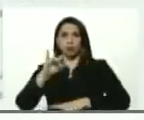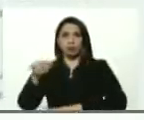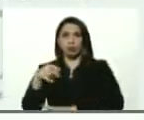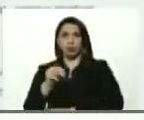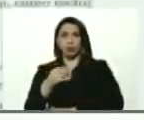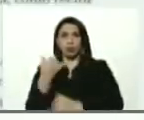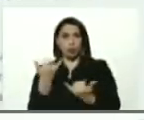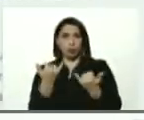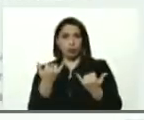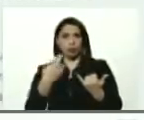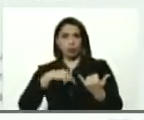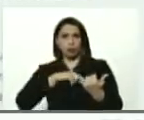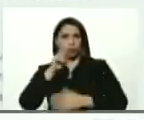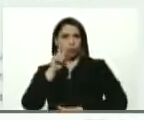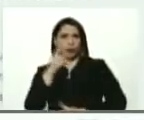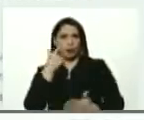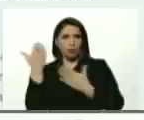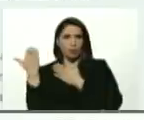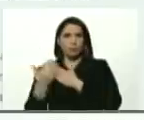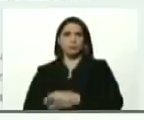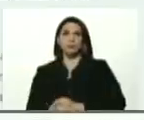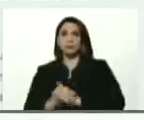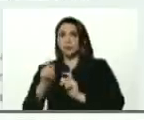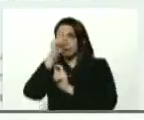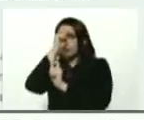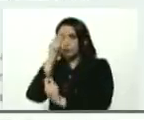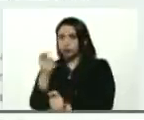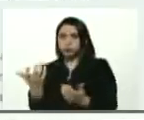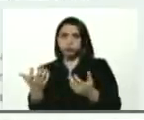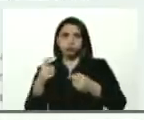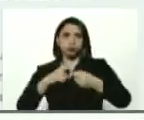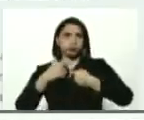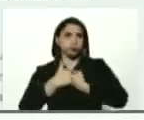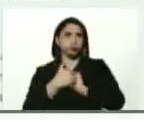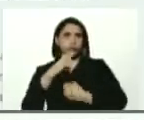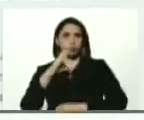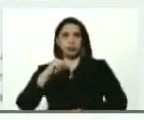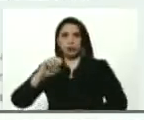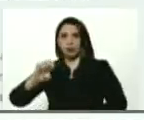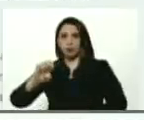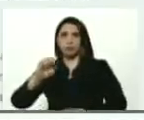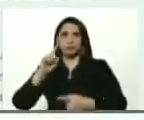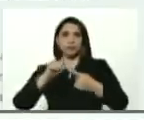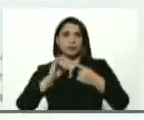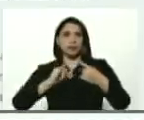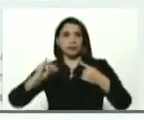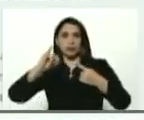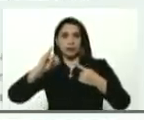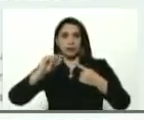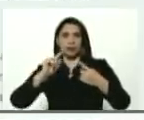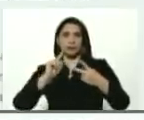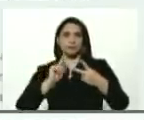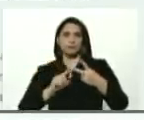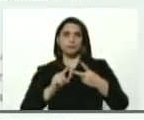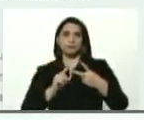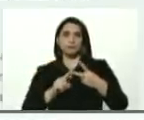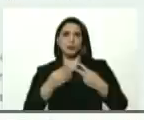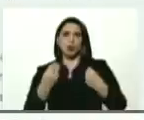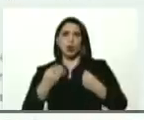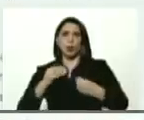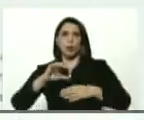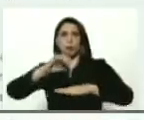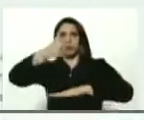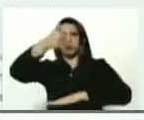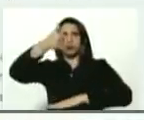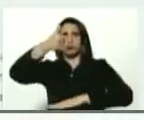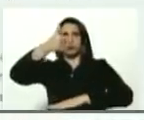acabamos de verlo. Fueron designados para integrar el CNE Indira Mayra Alfonso Izaguirre como rectora